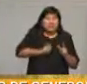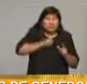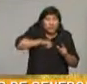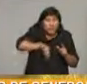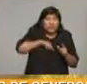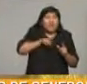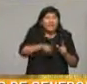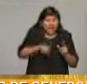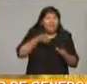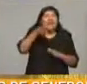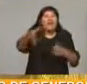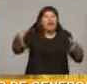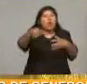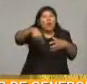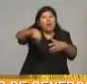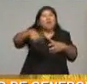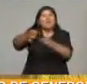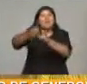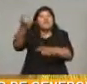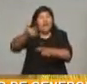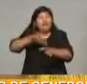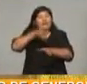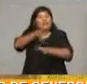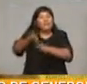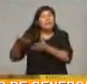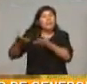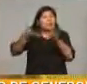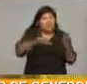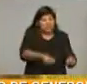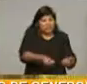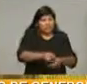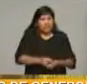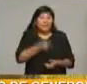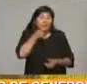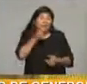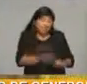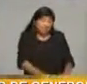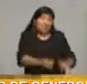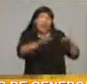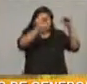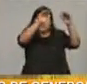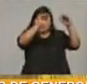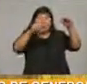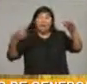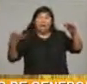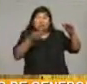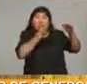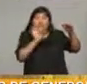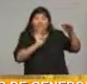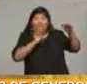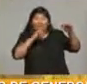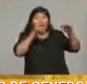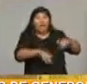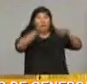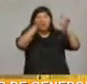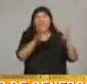lamentablemente repetir estos estos esquemas tanto las niñas como los niños así que estamos próximos